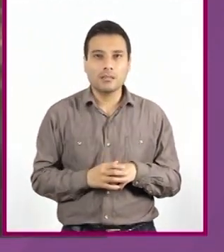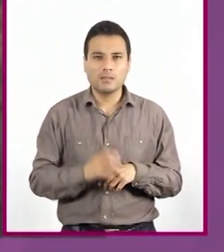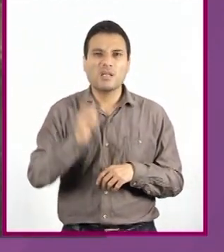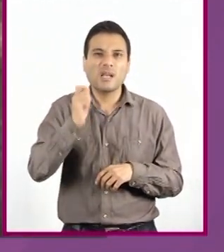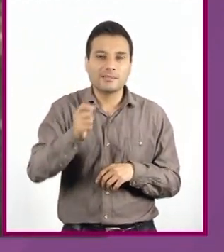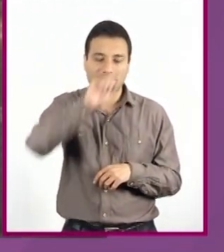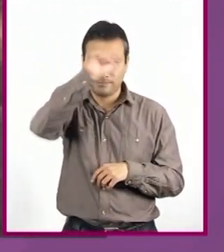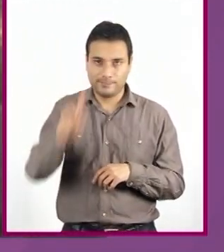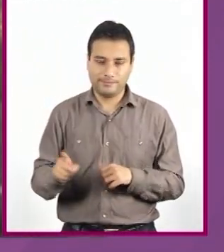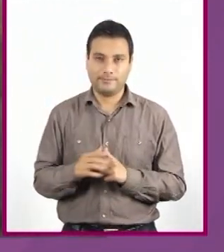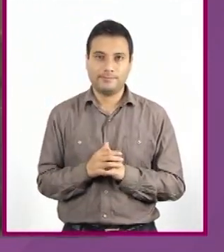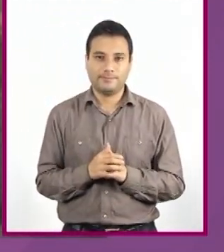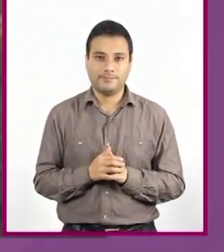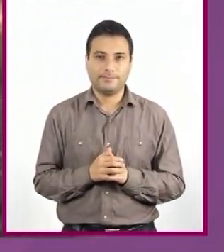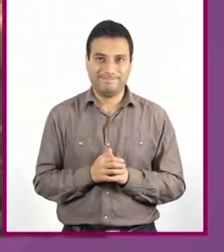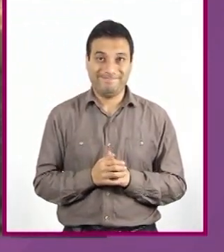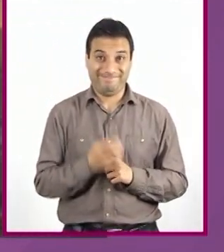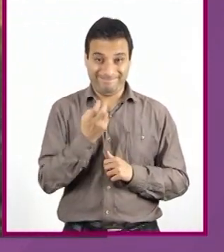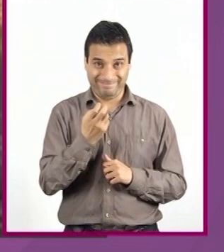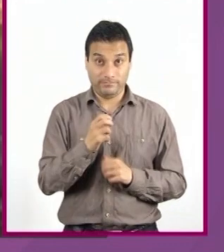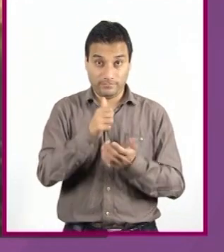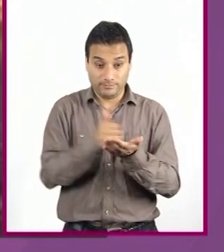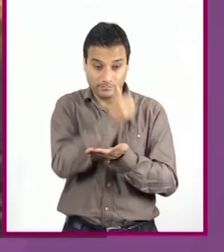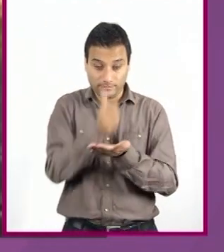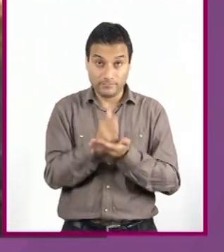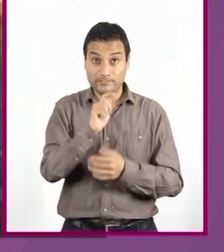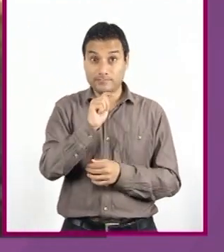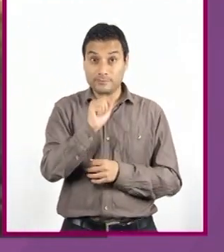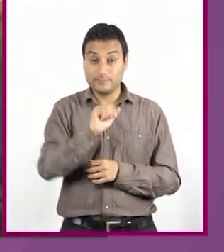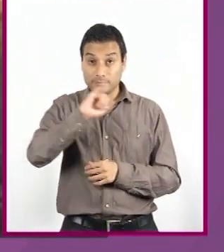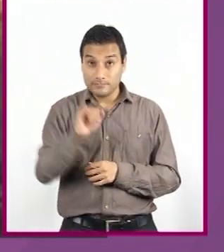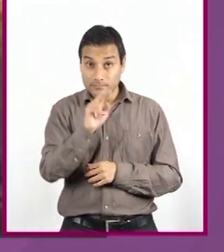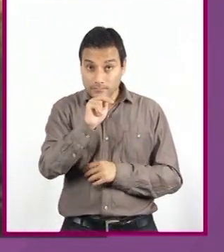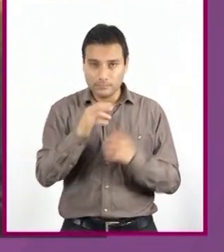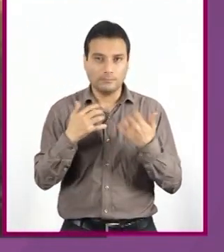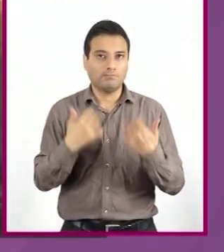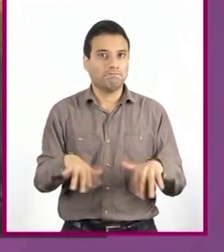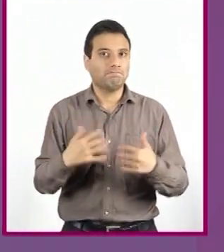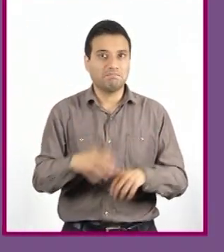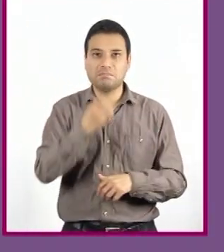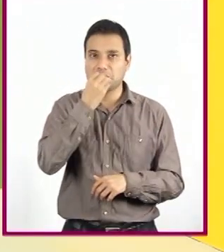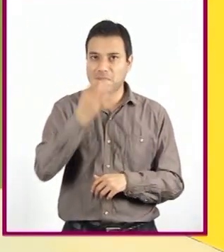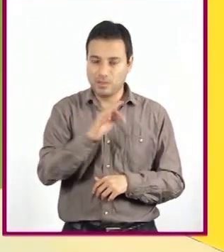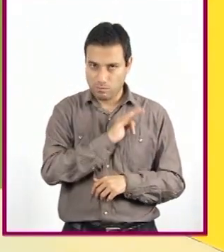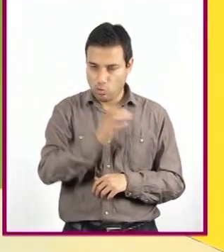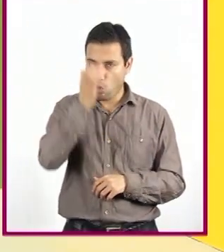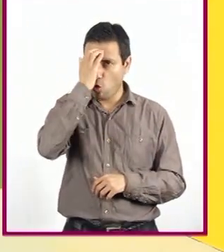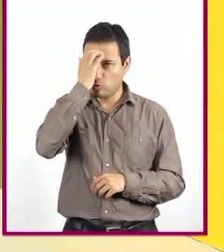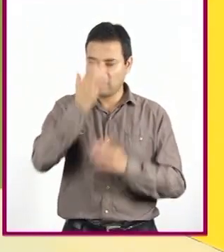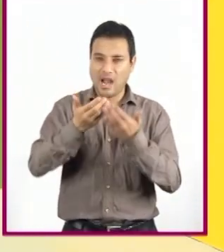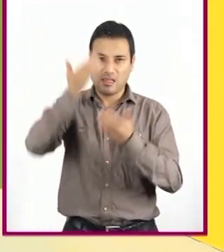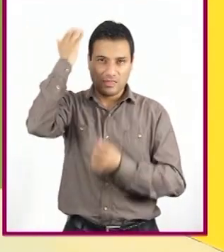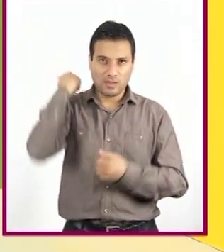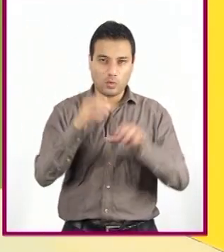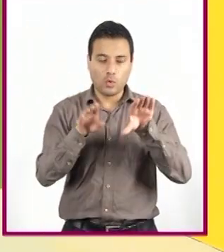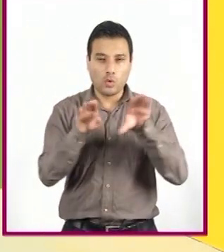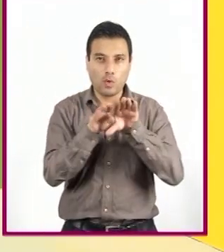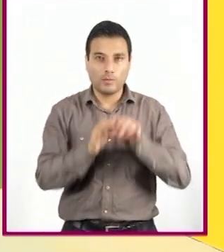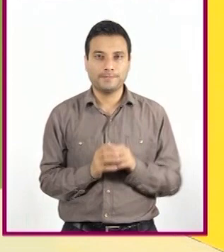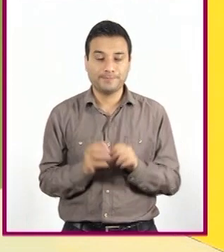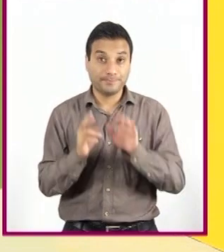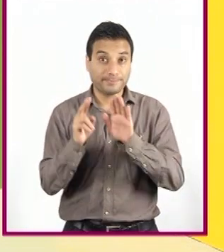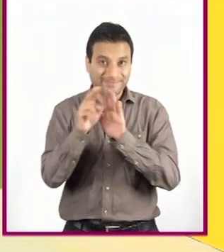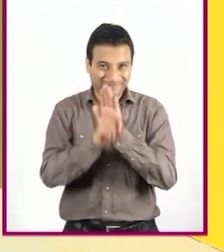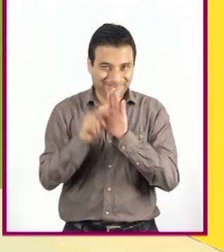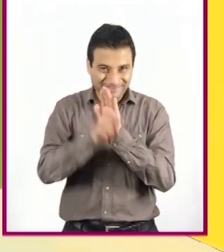La zona arqueológica Tajín. Una experiencia que nos revela el pasado. Después de observar y escuchar el